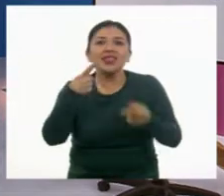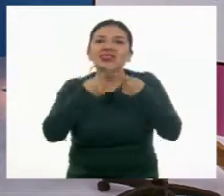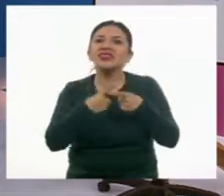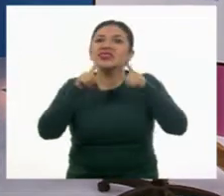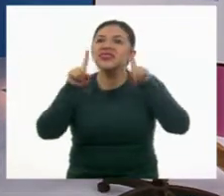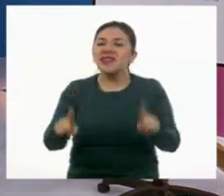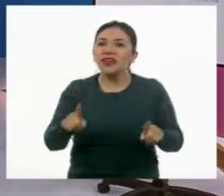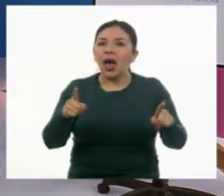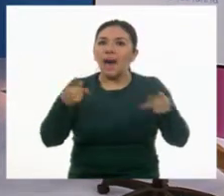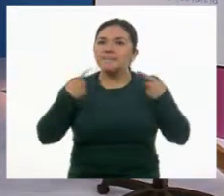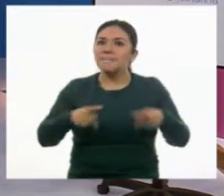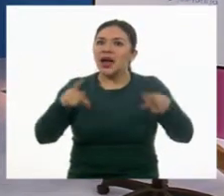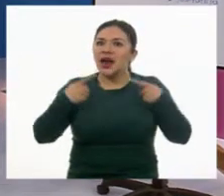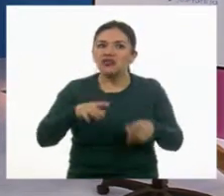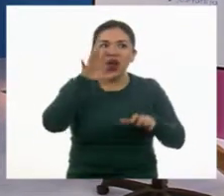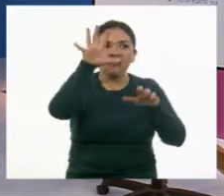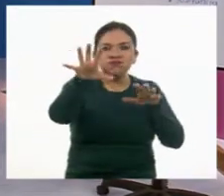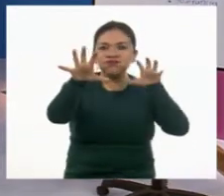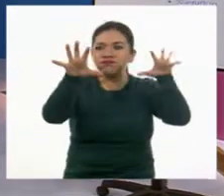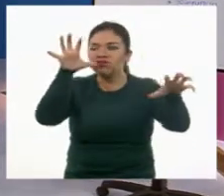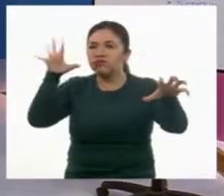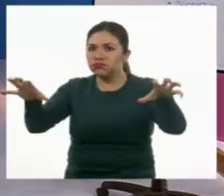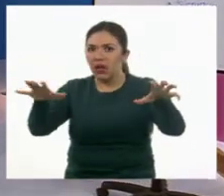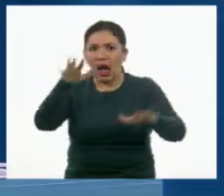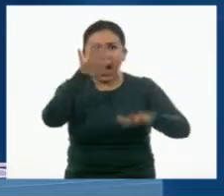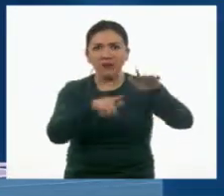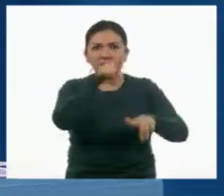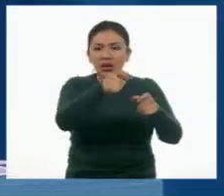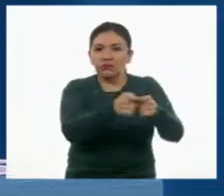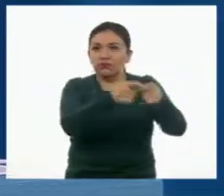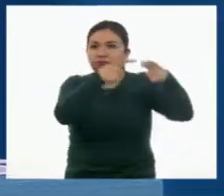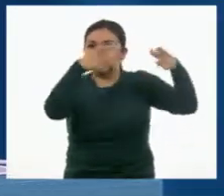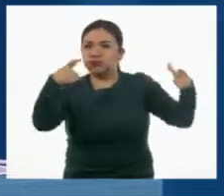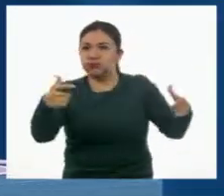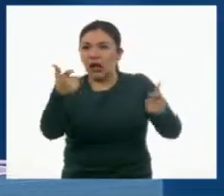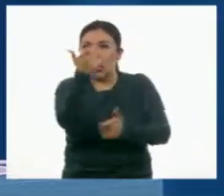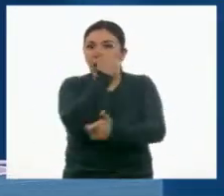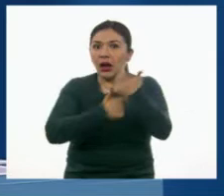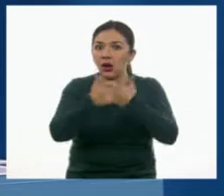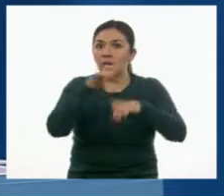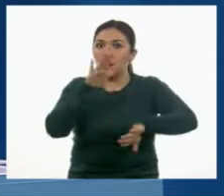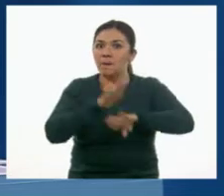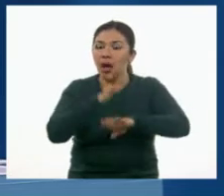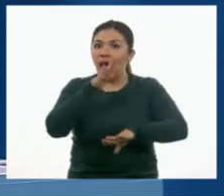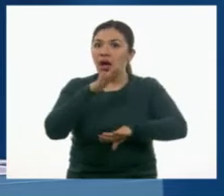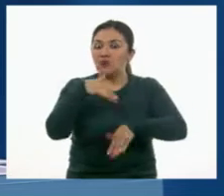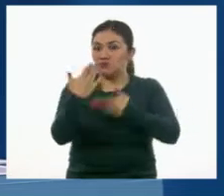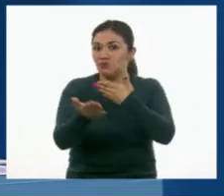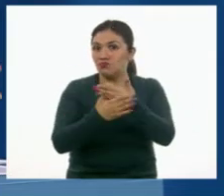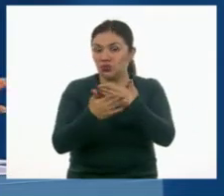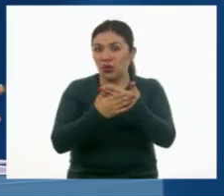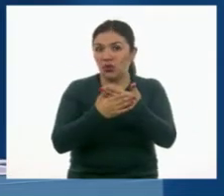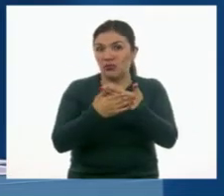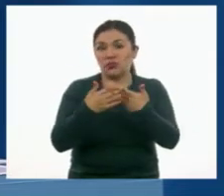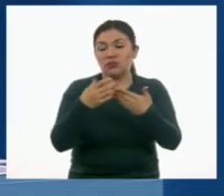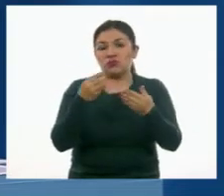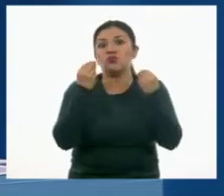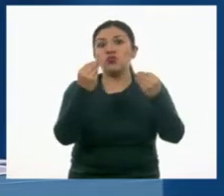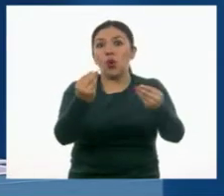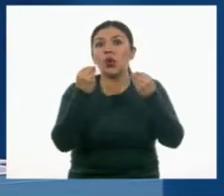entre poblaciones. Mientras unos van a tener población pues, económicamente activa, dentro de poco tiempo también va a ser